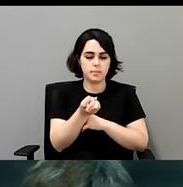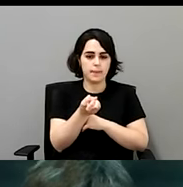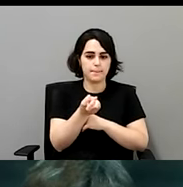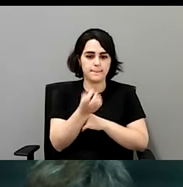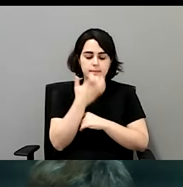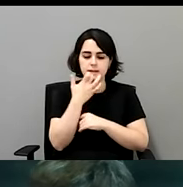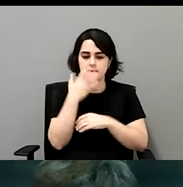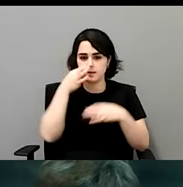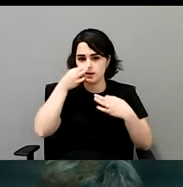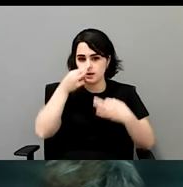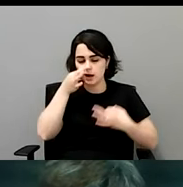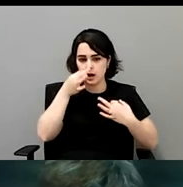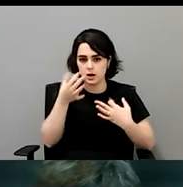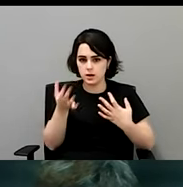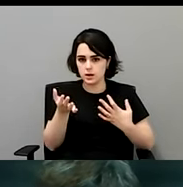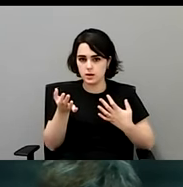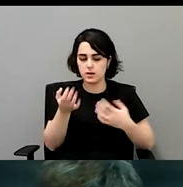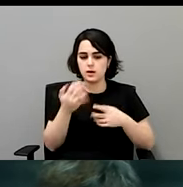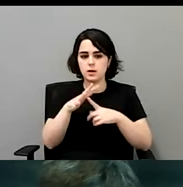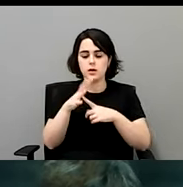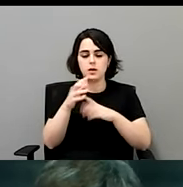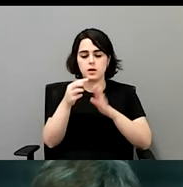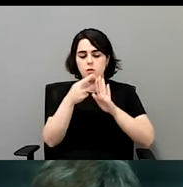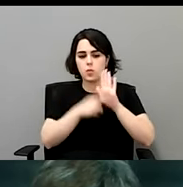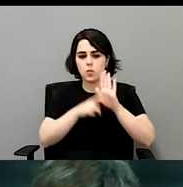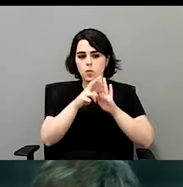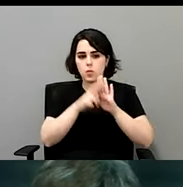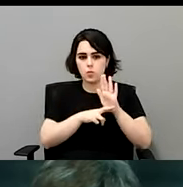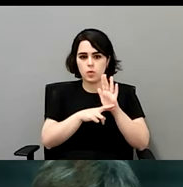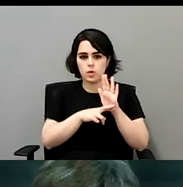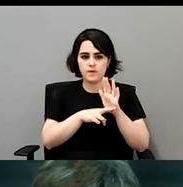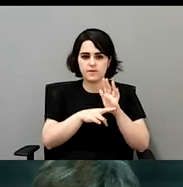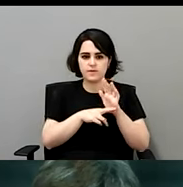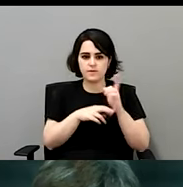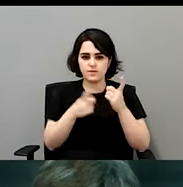Generalmente por falta de regulación, como dejó